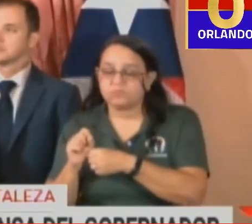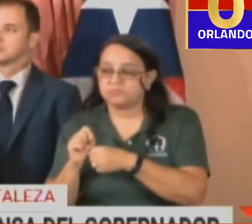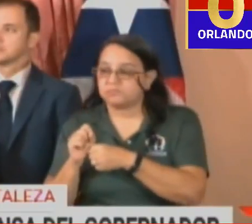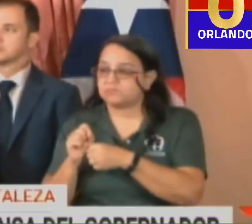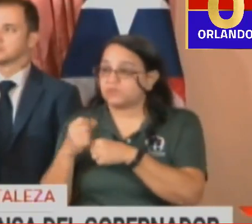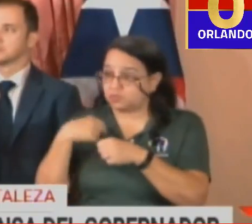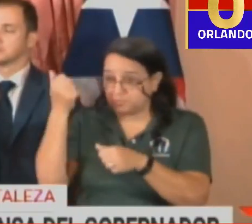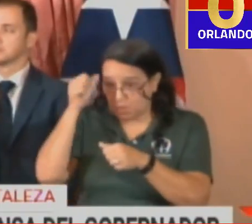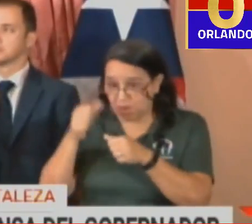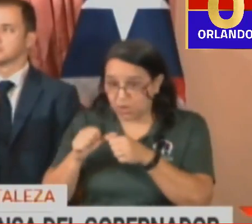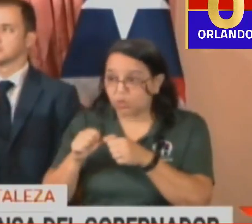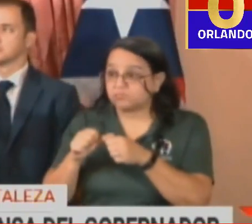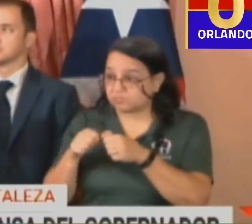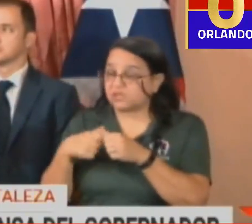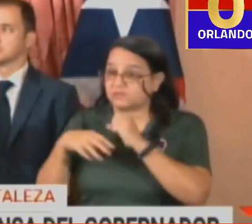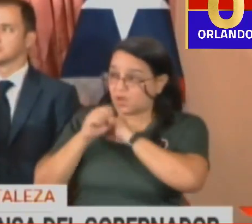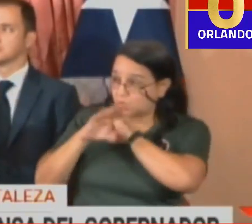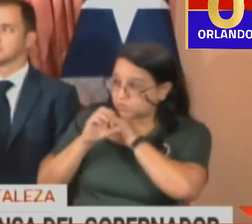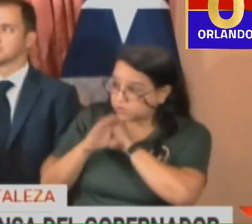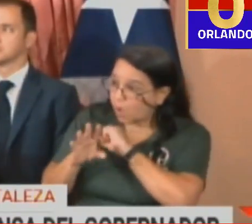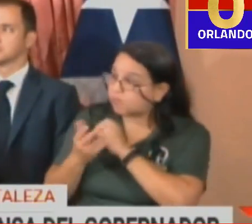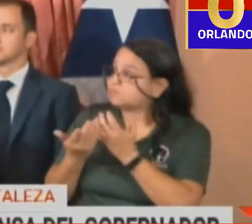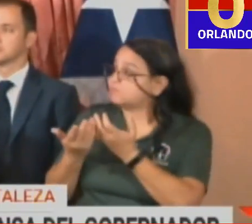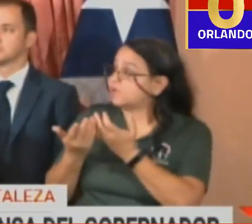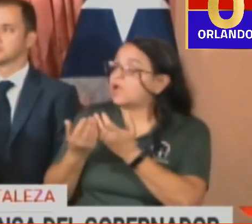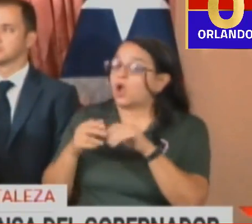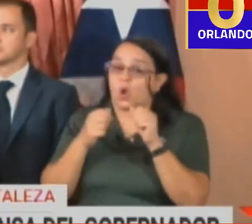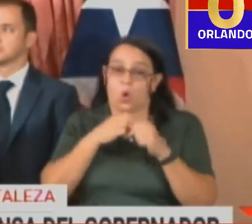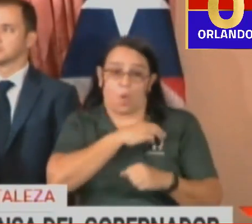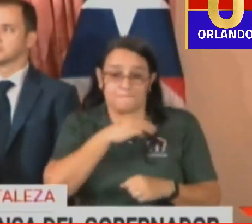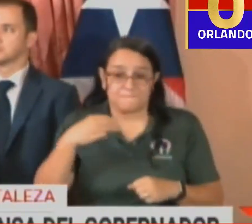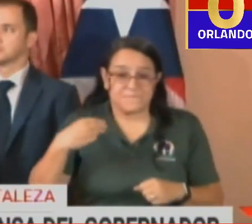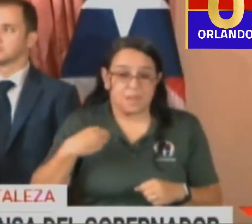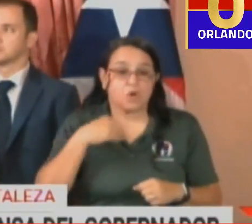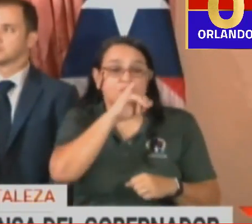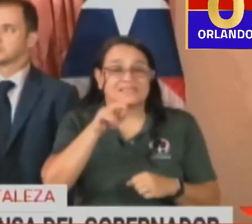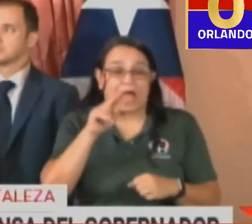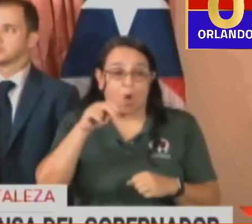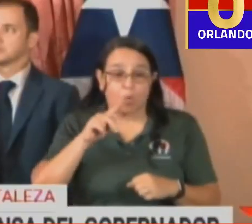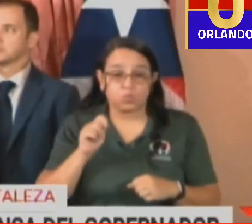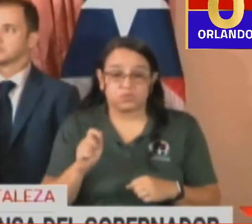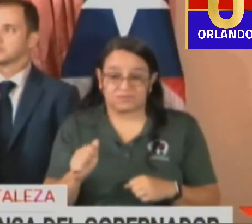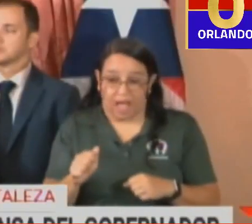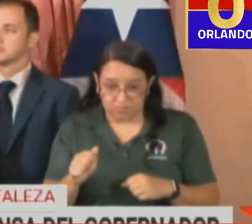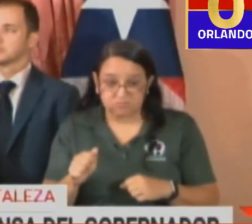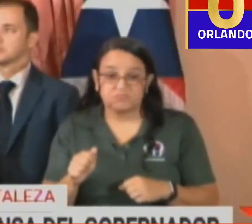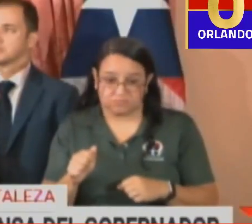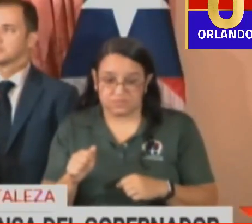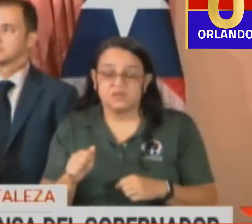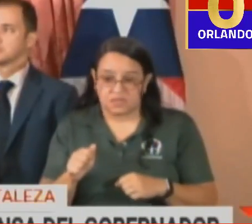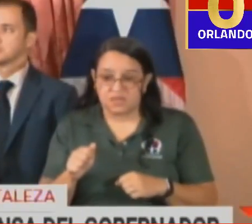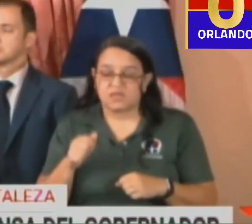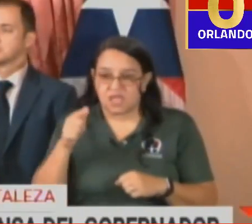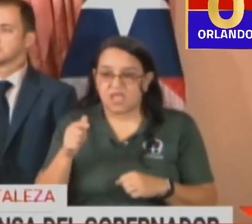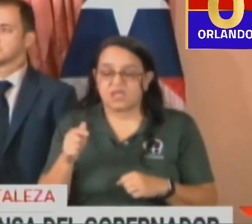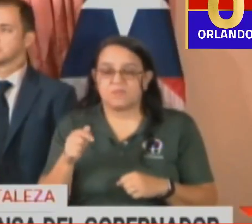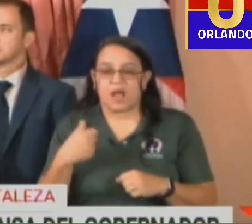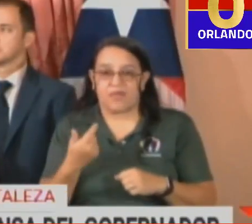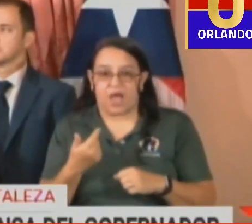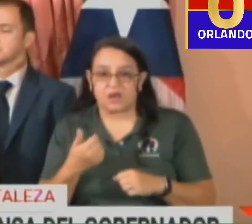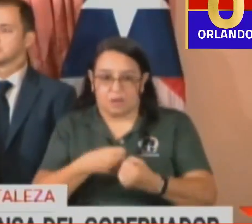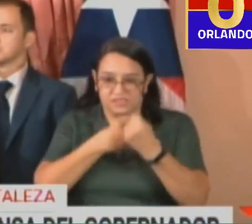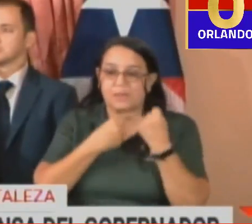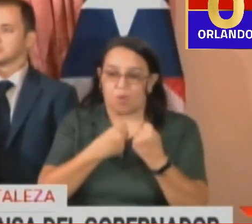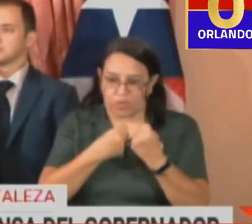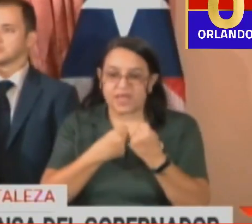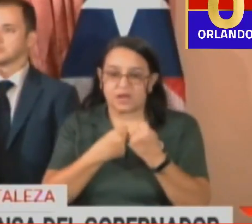aquí, con los miembros de esa junta que iban a tomar poder para darle visibilidad, para darle certeza, porque es